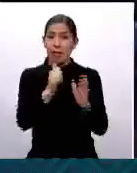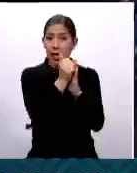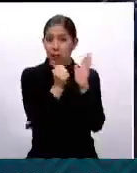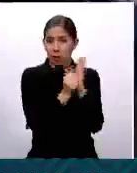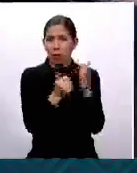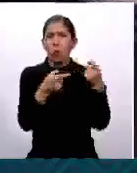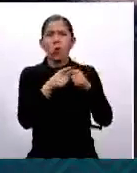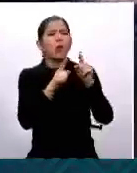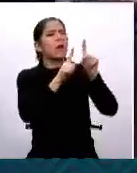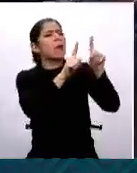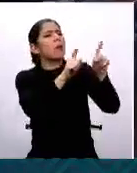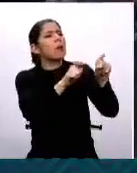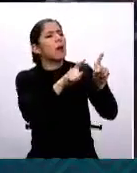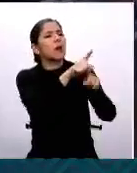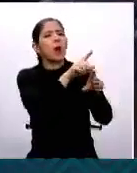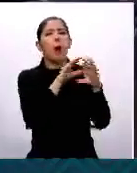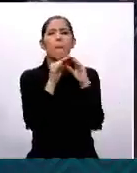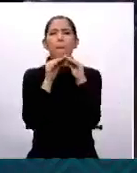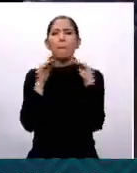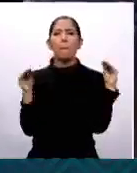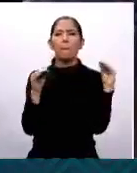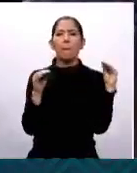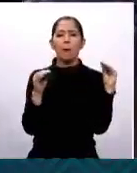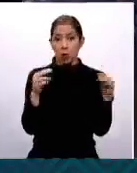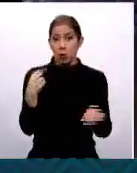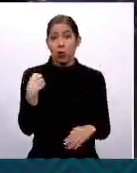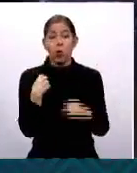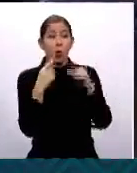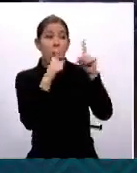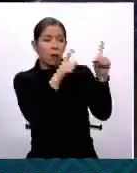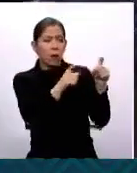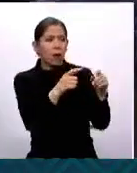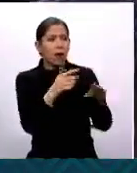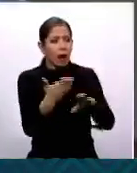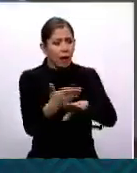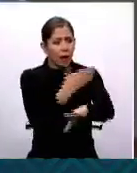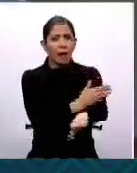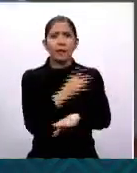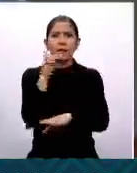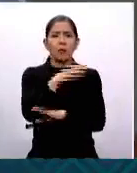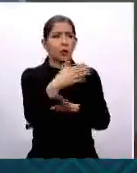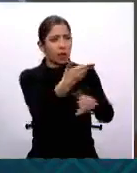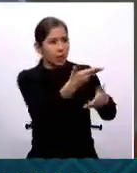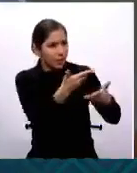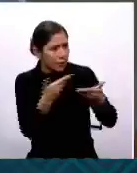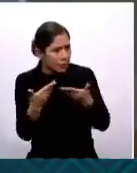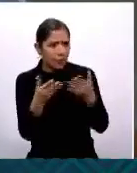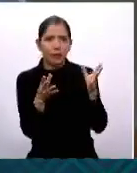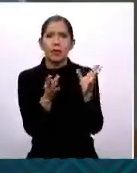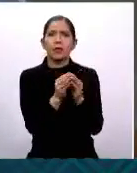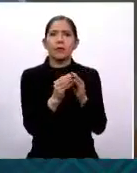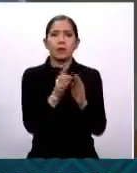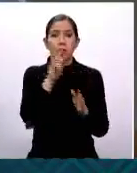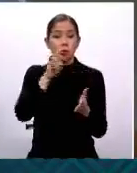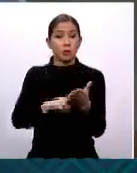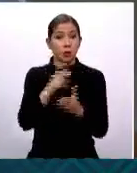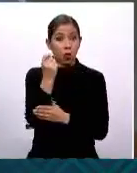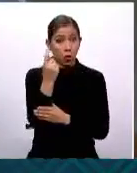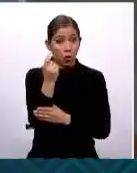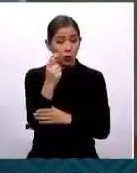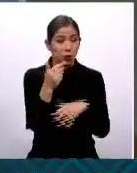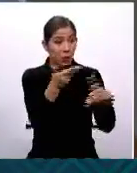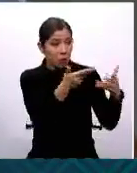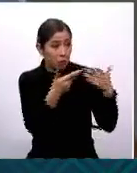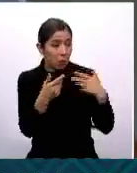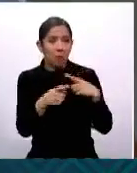las invitaciones a reanudar las conversaciones que presentó Bolivia en 2011 y que